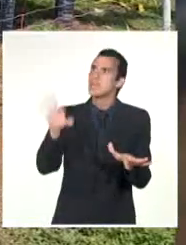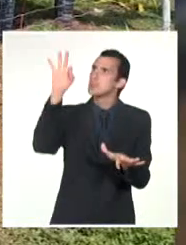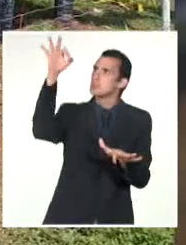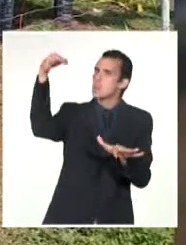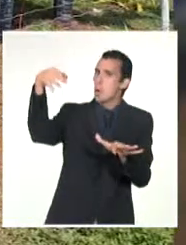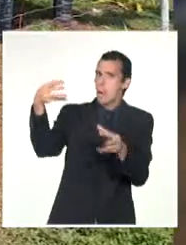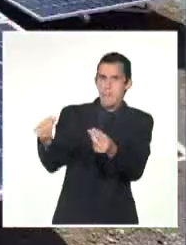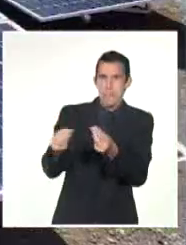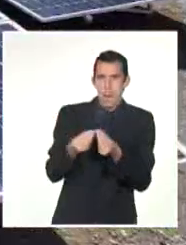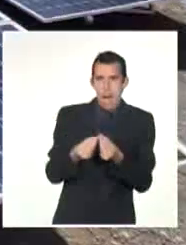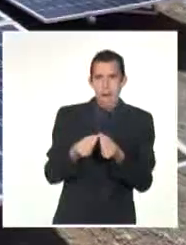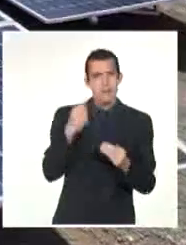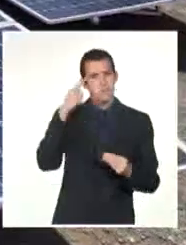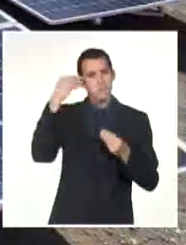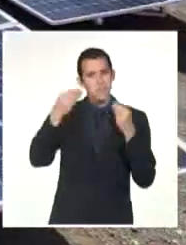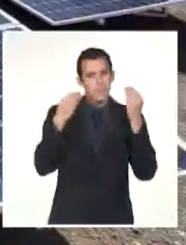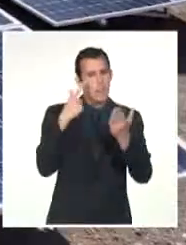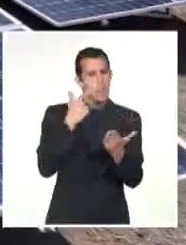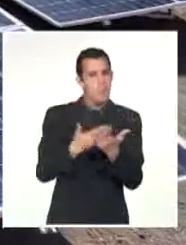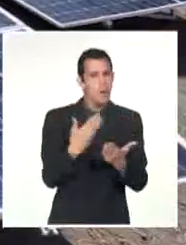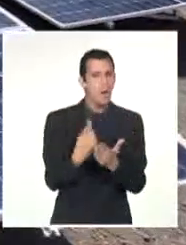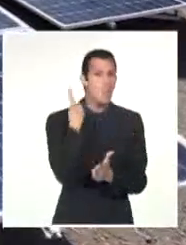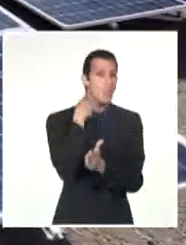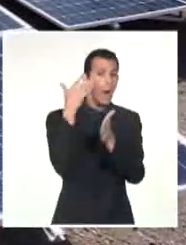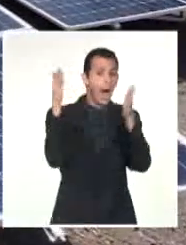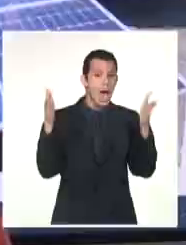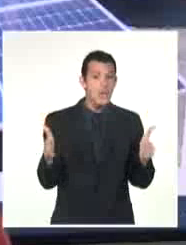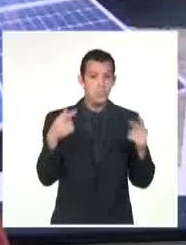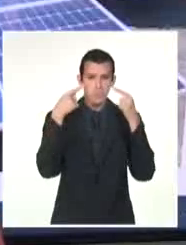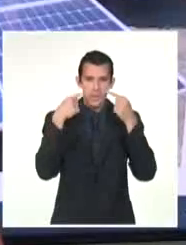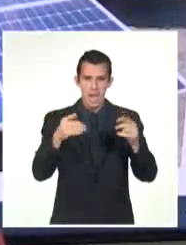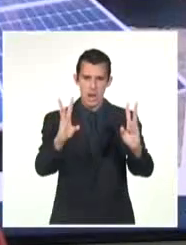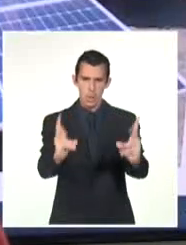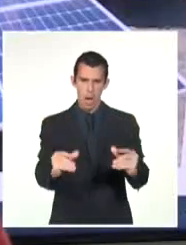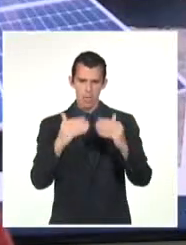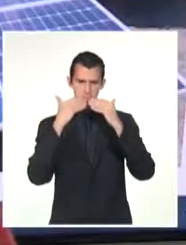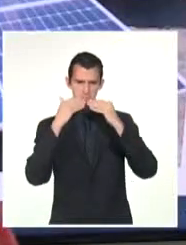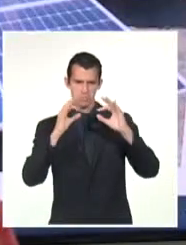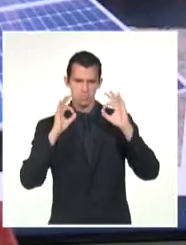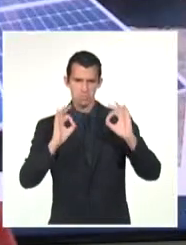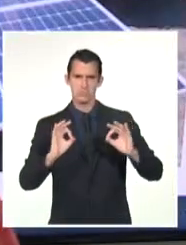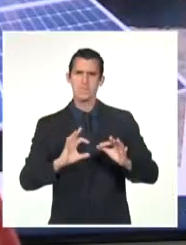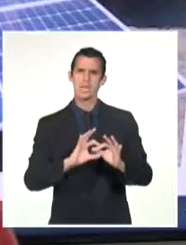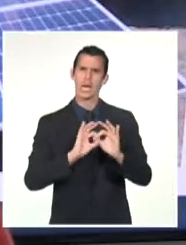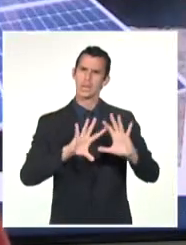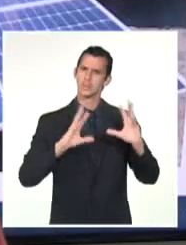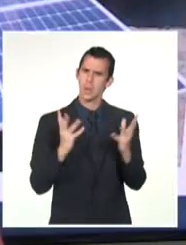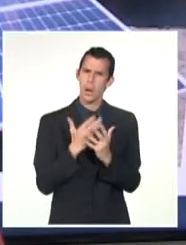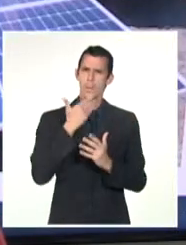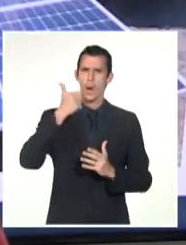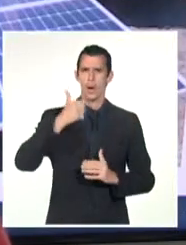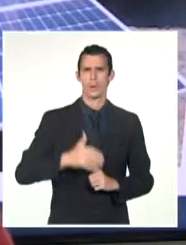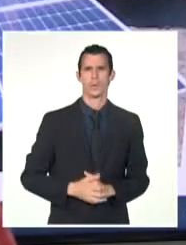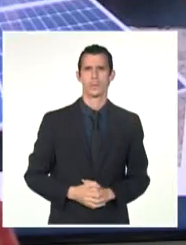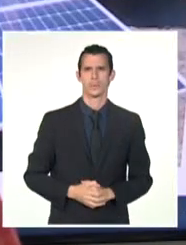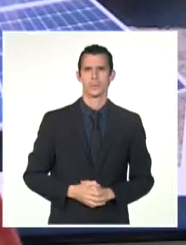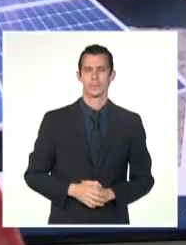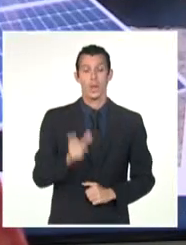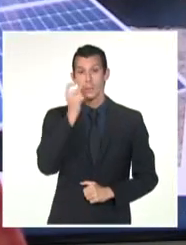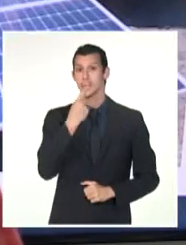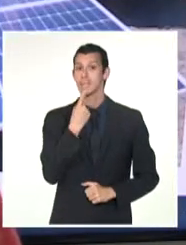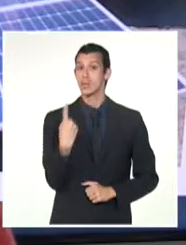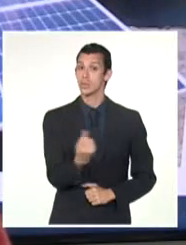año de explotación está garantizada. Se importó teniendo en cuenta un stock para lo que es